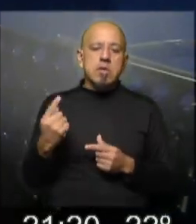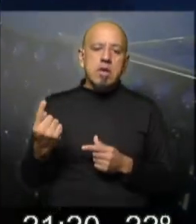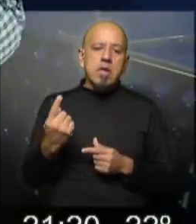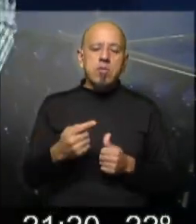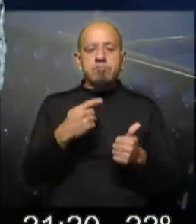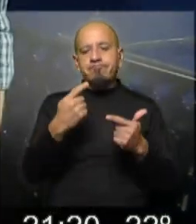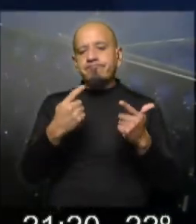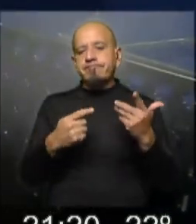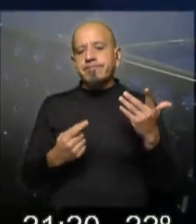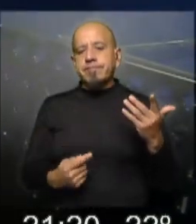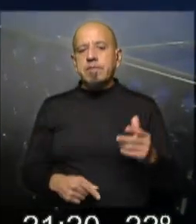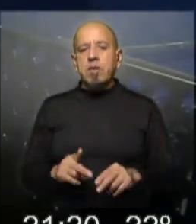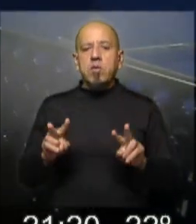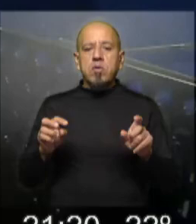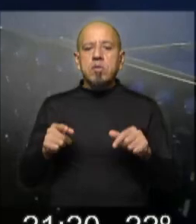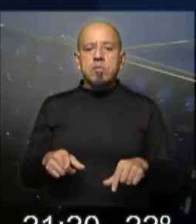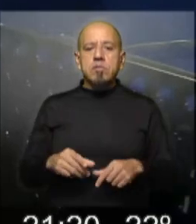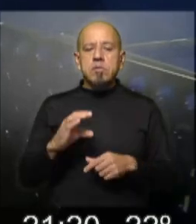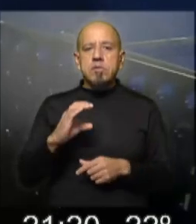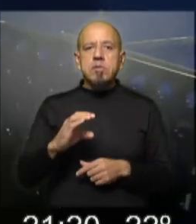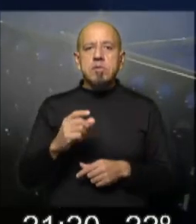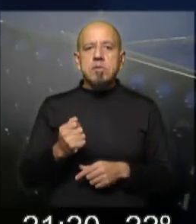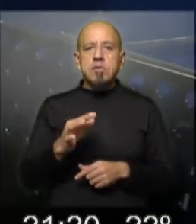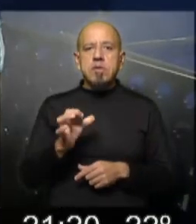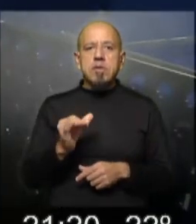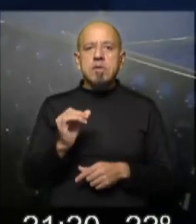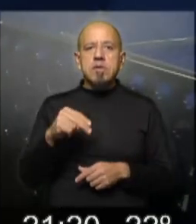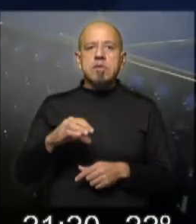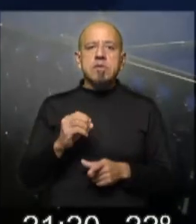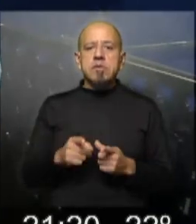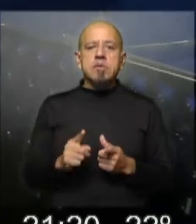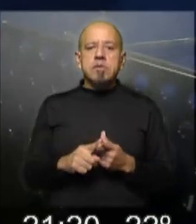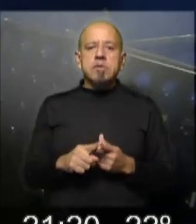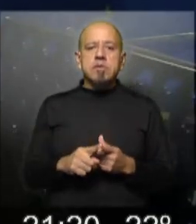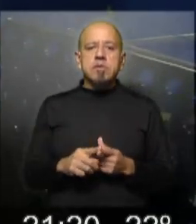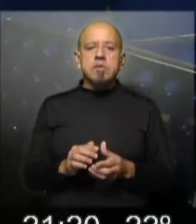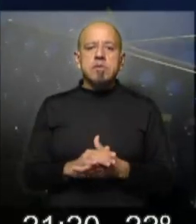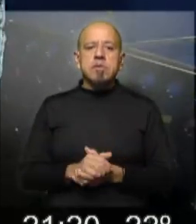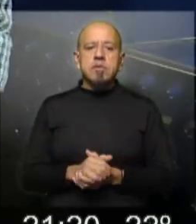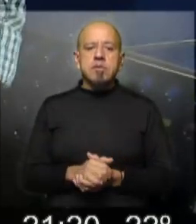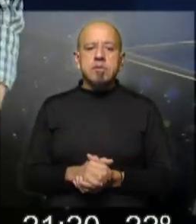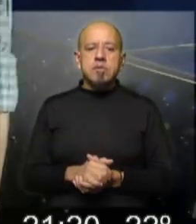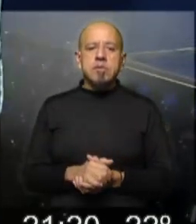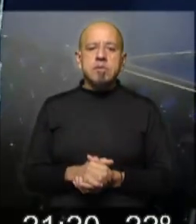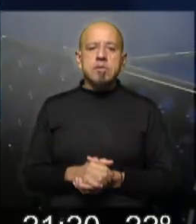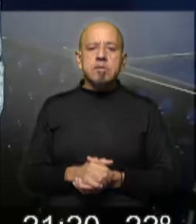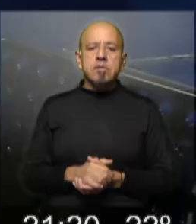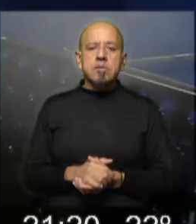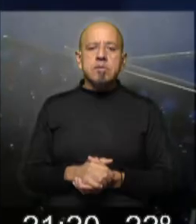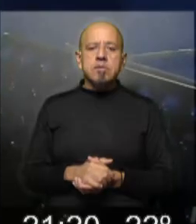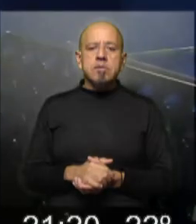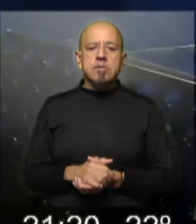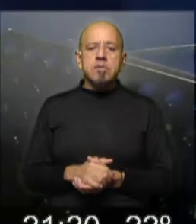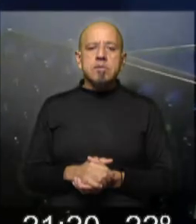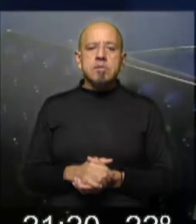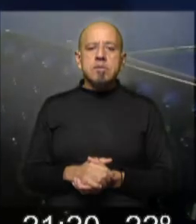que pegaron en el momento casino. Y bueno, ese es un disco muy bueno. Tiene sus años, pero ya es bueno.